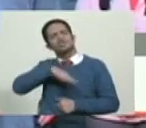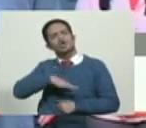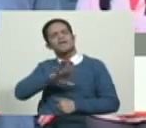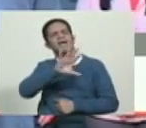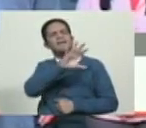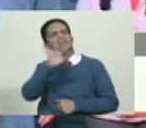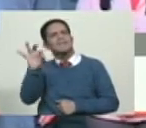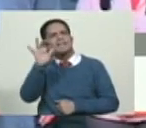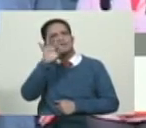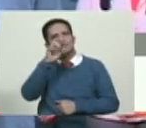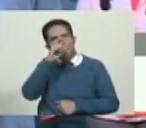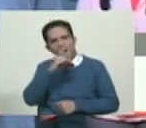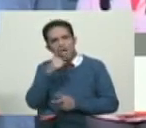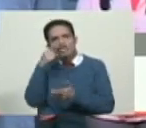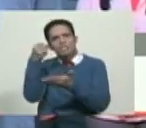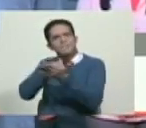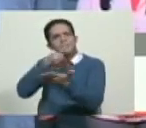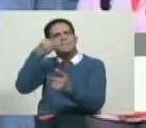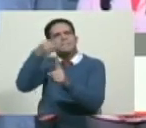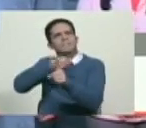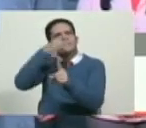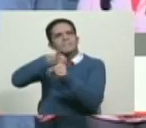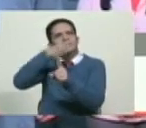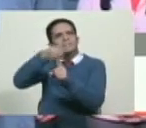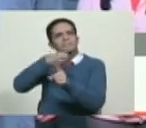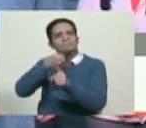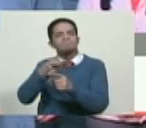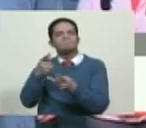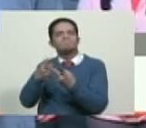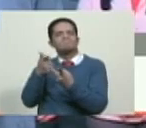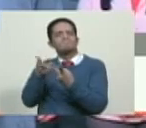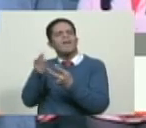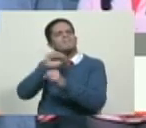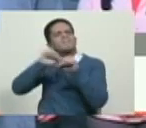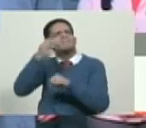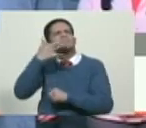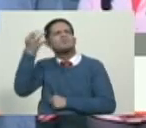es la verdad que defendemos. Defendemos la verdad de Huaycaipuro.